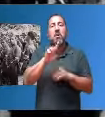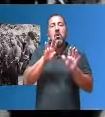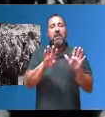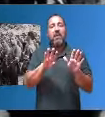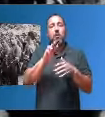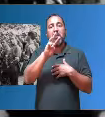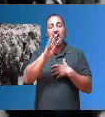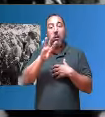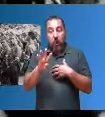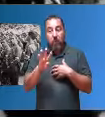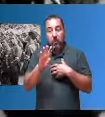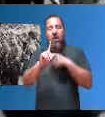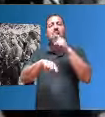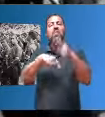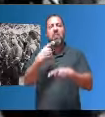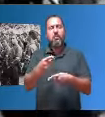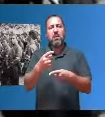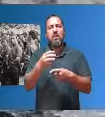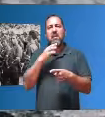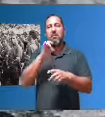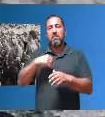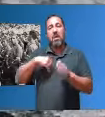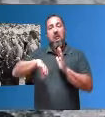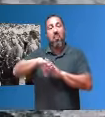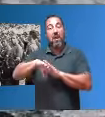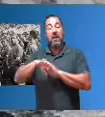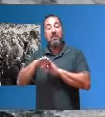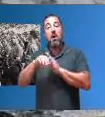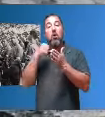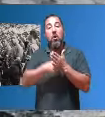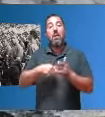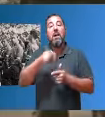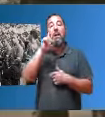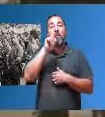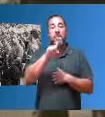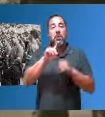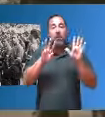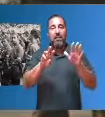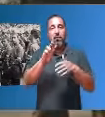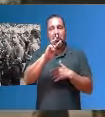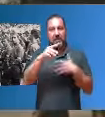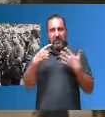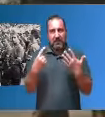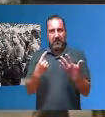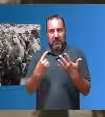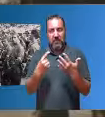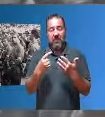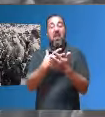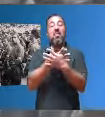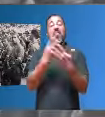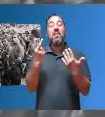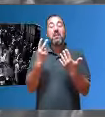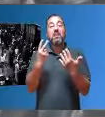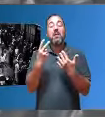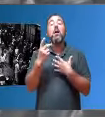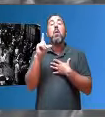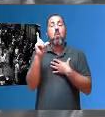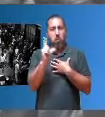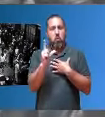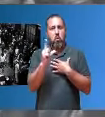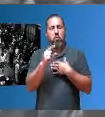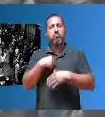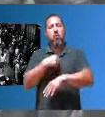en 1936. El 17 de julio se levantan contra el gobierno las guarniciones de Marruecos. El 18, el golpe